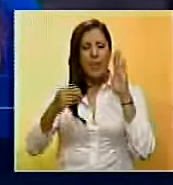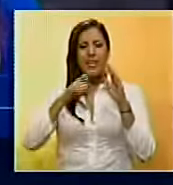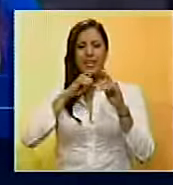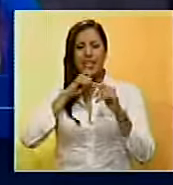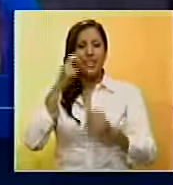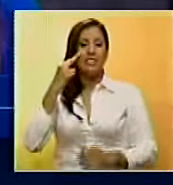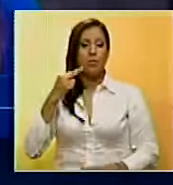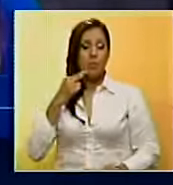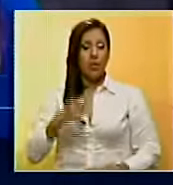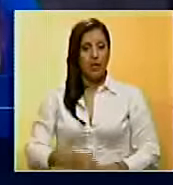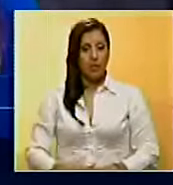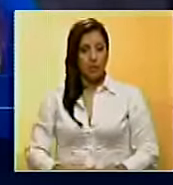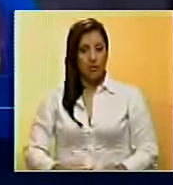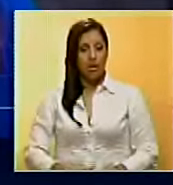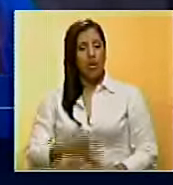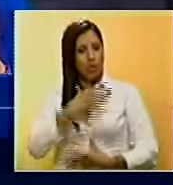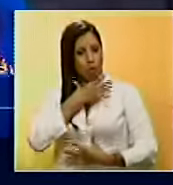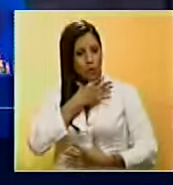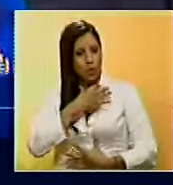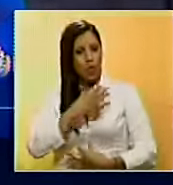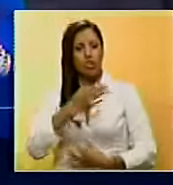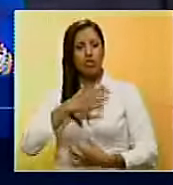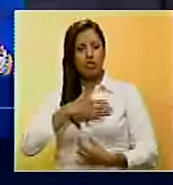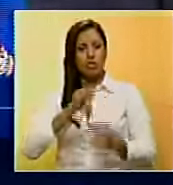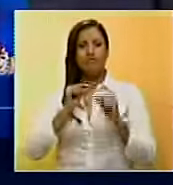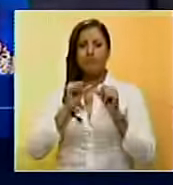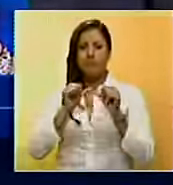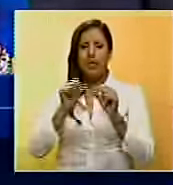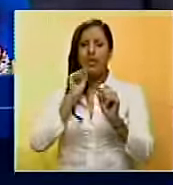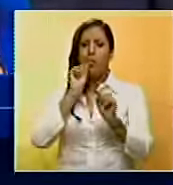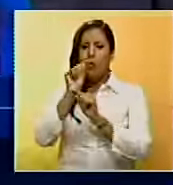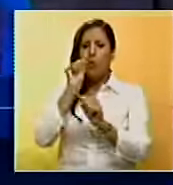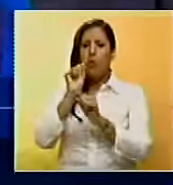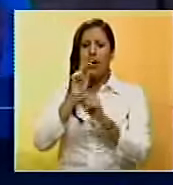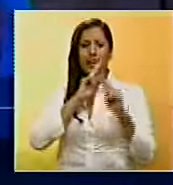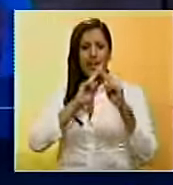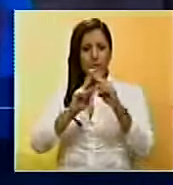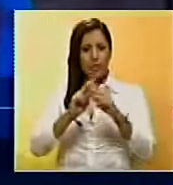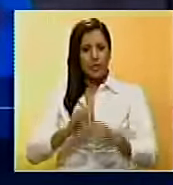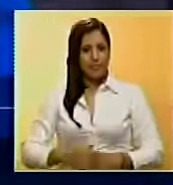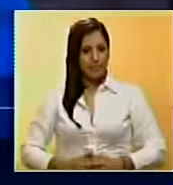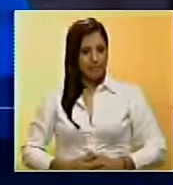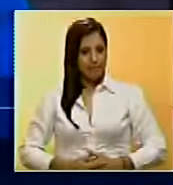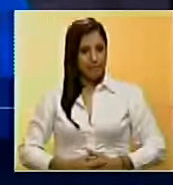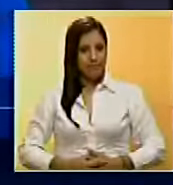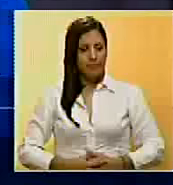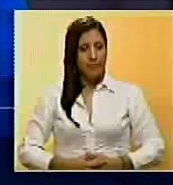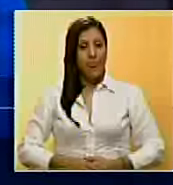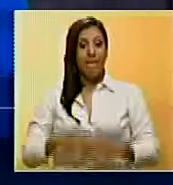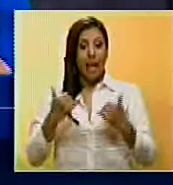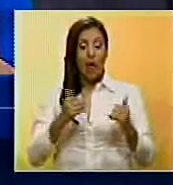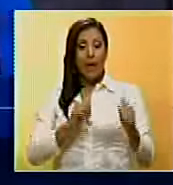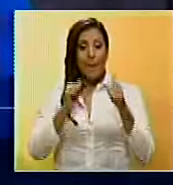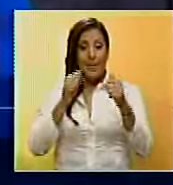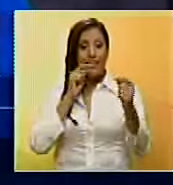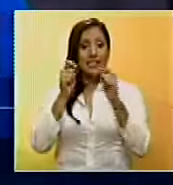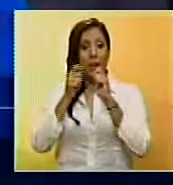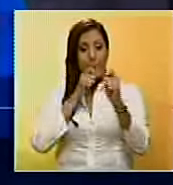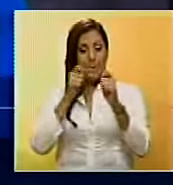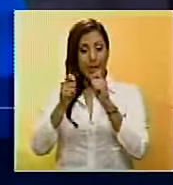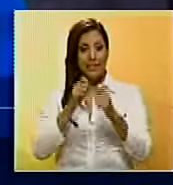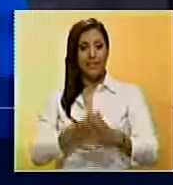nuestro libertador. Con gusto vamos a contestar las preguntas previstas. Vamos a iniciar la rueda de